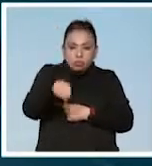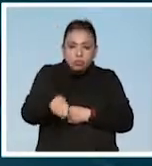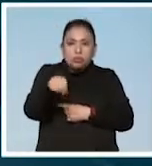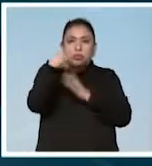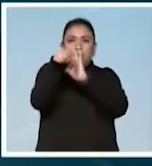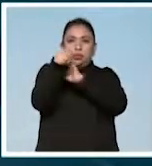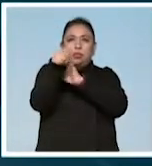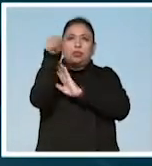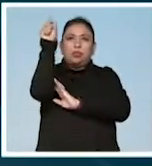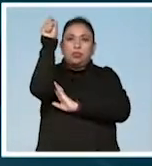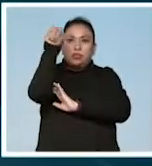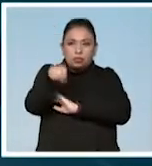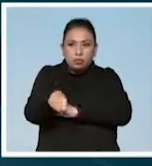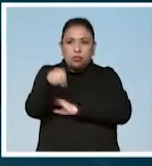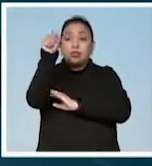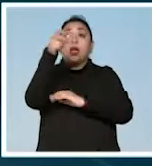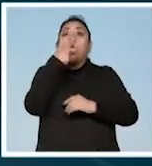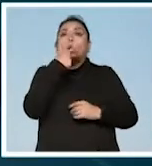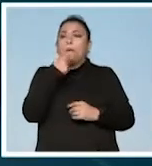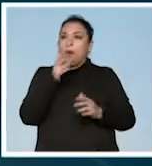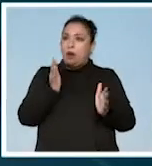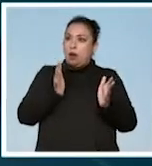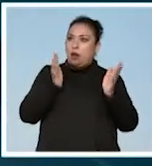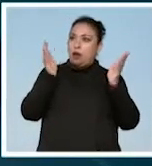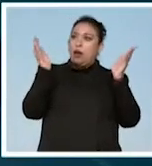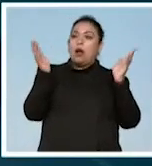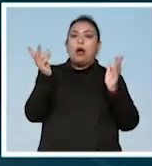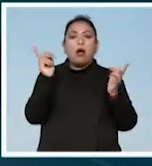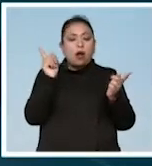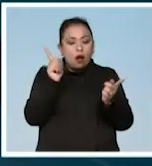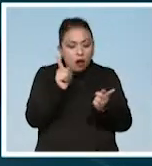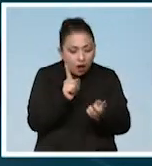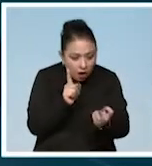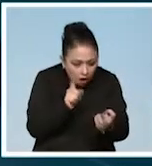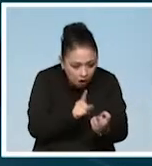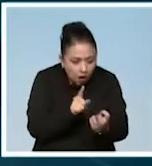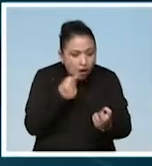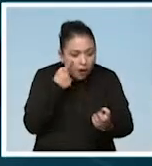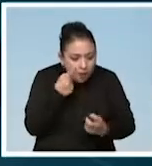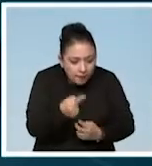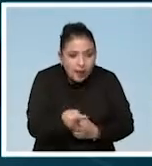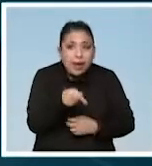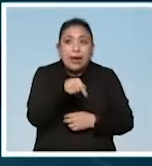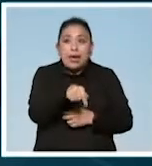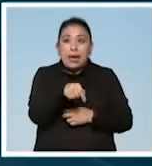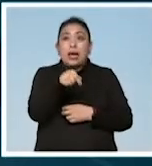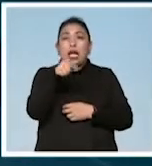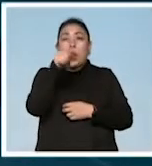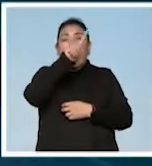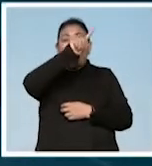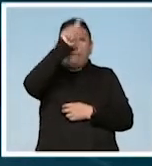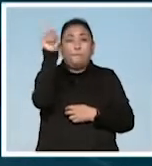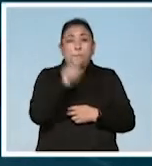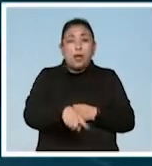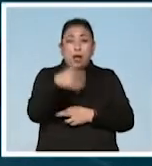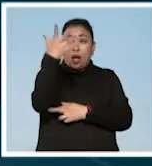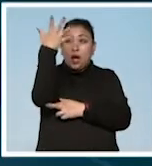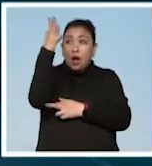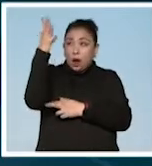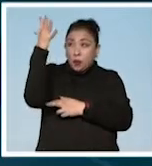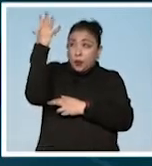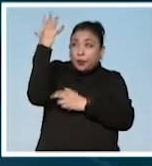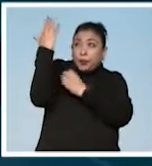abajo. El hombre quedó muy sorprendido y se acercó a la gatita para verla mejor, justo cuando cayó un rayo al árbol donde se había